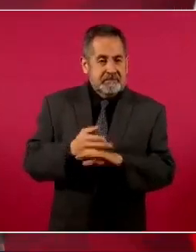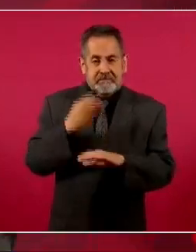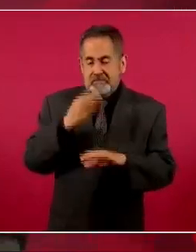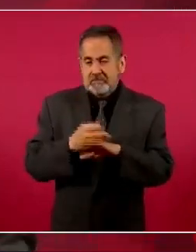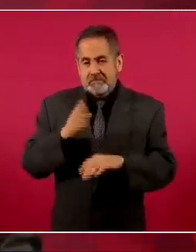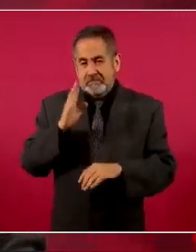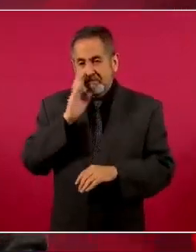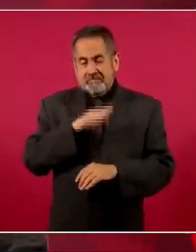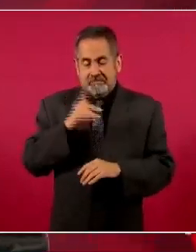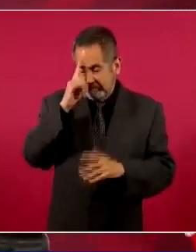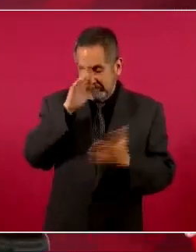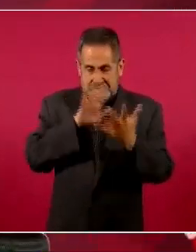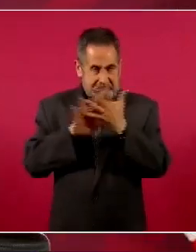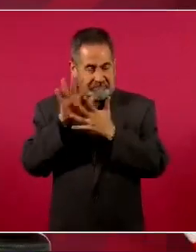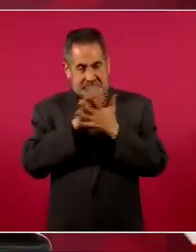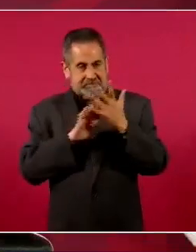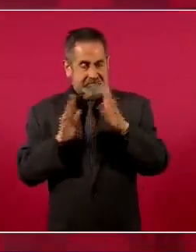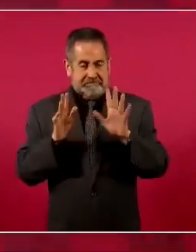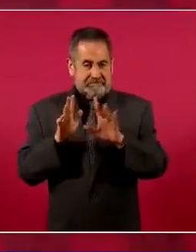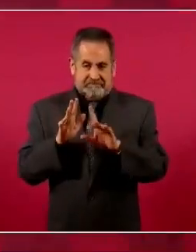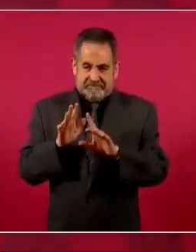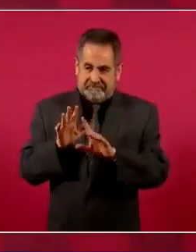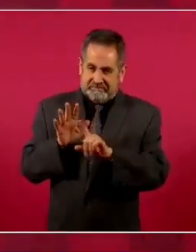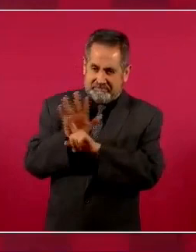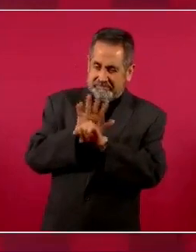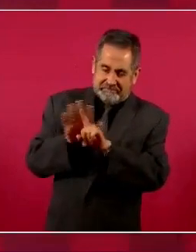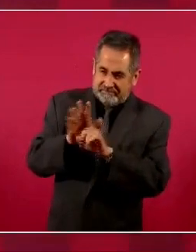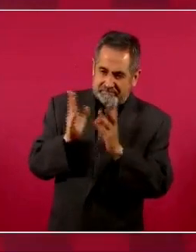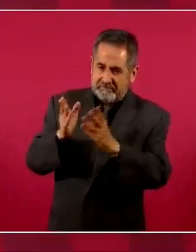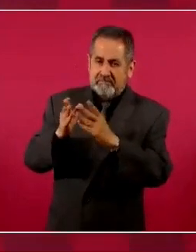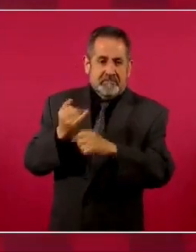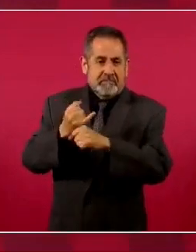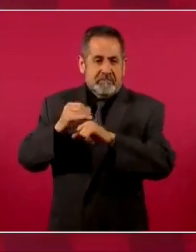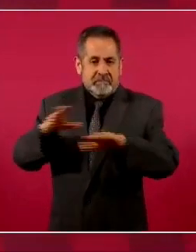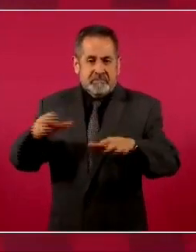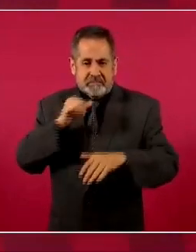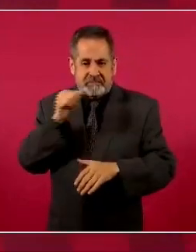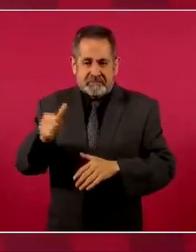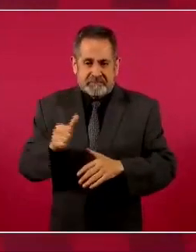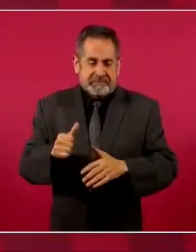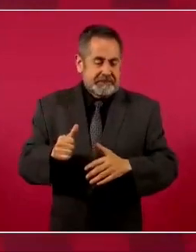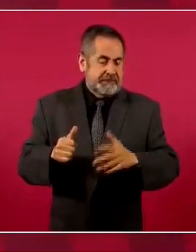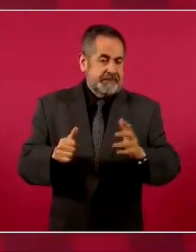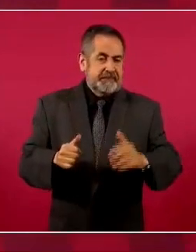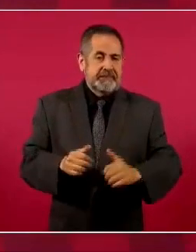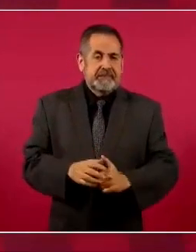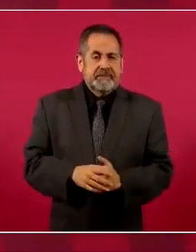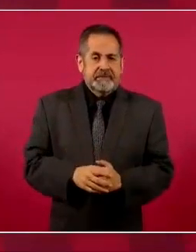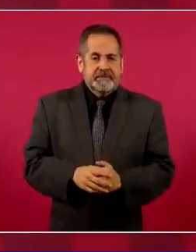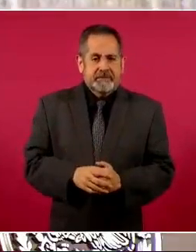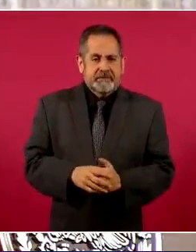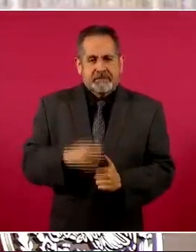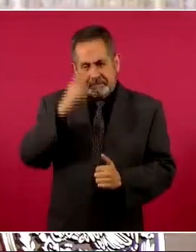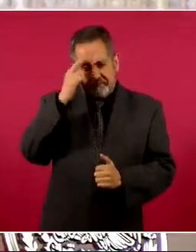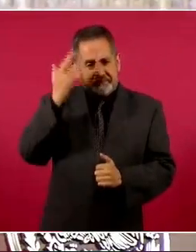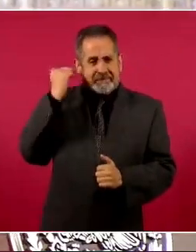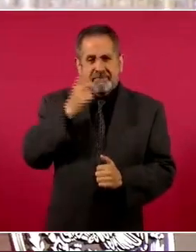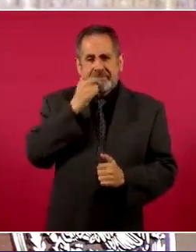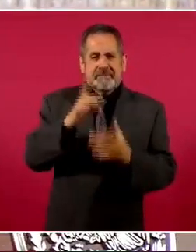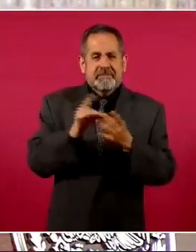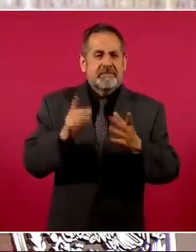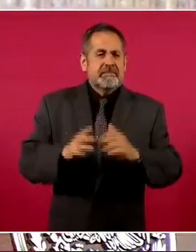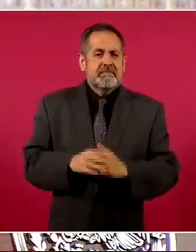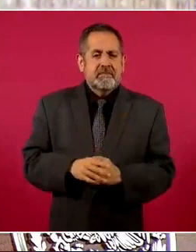muy mareados, muy desinformados. ¿Qué nos decían?